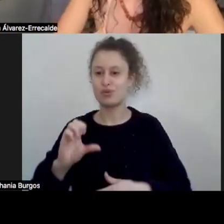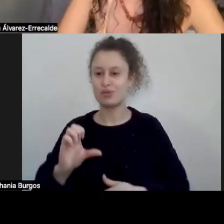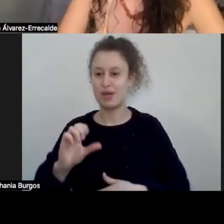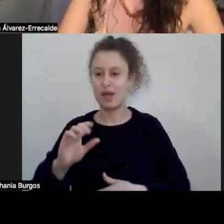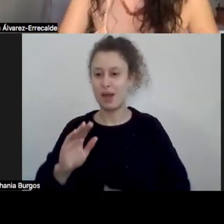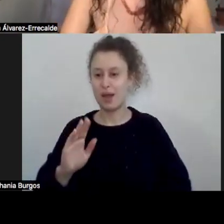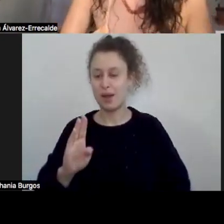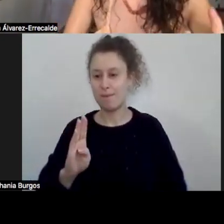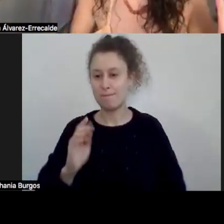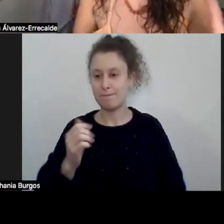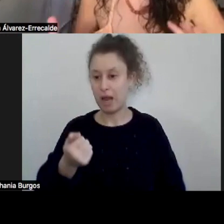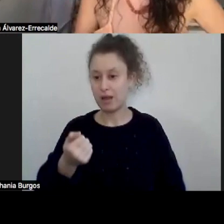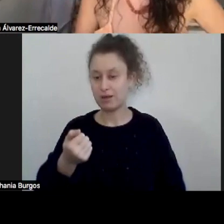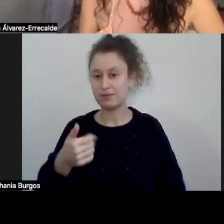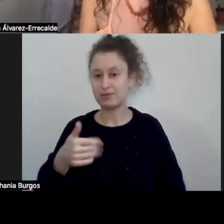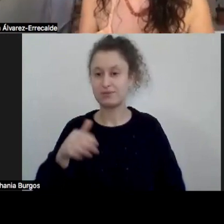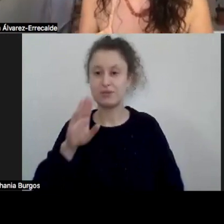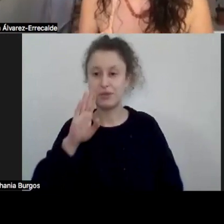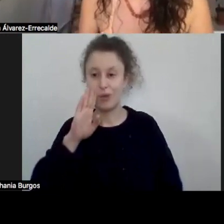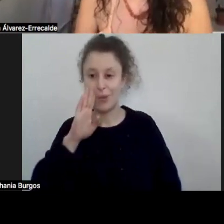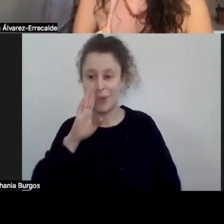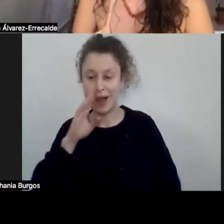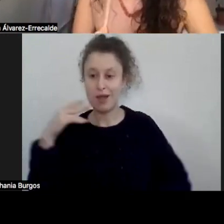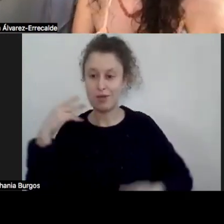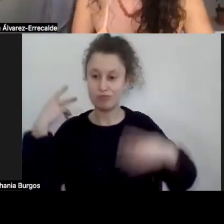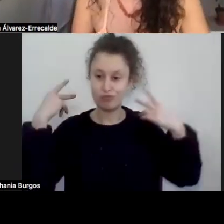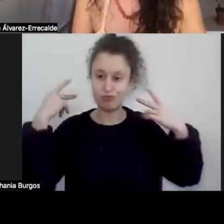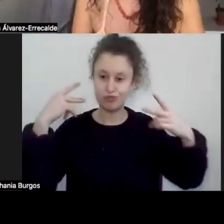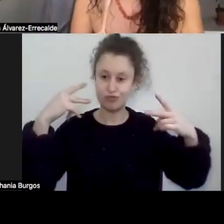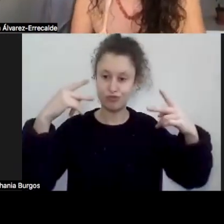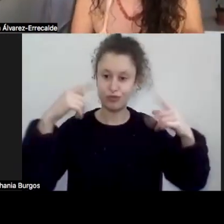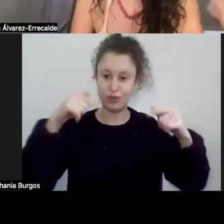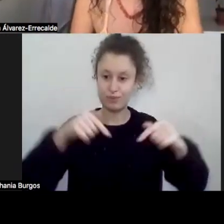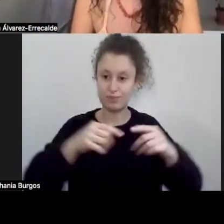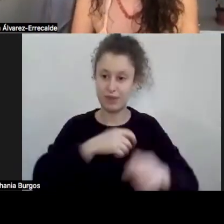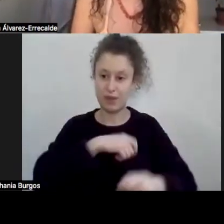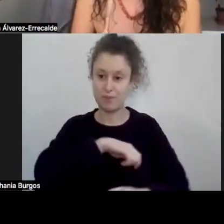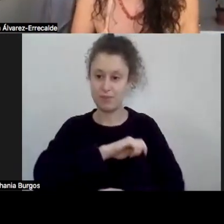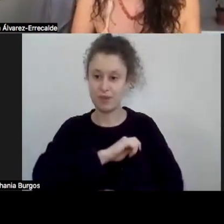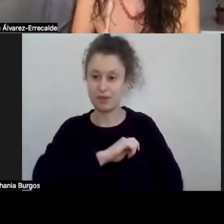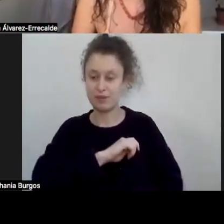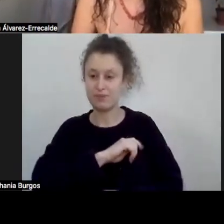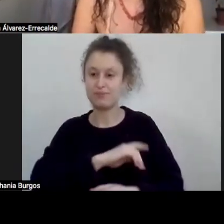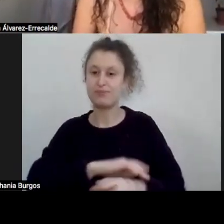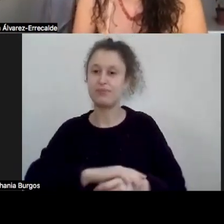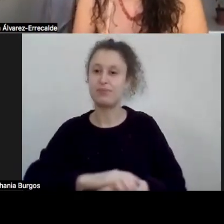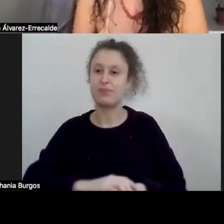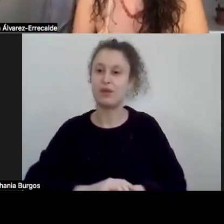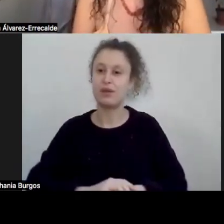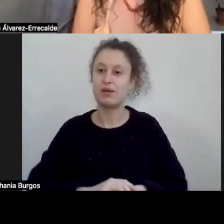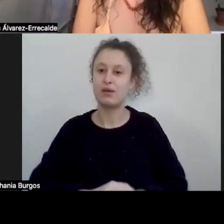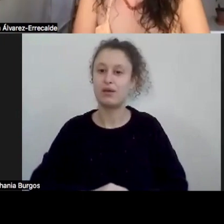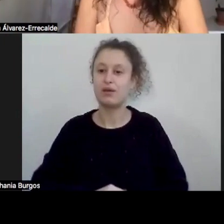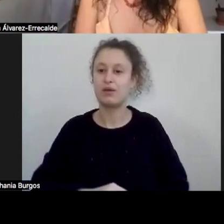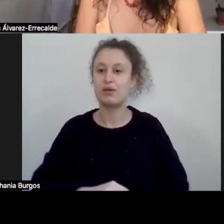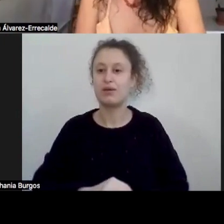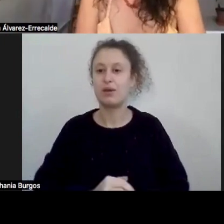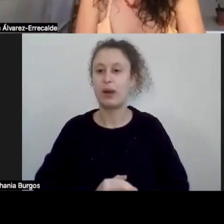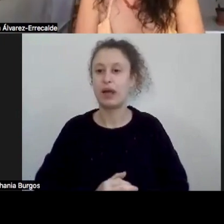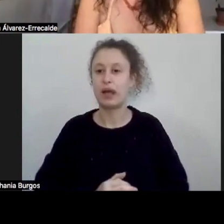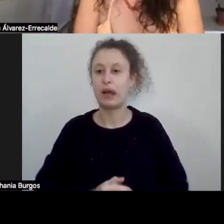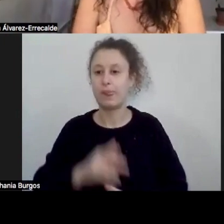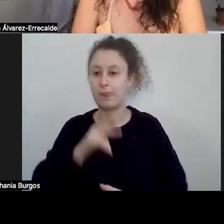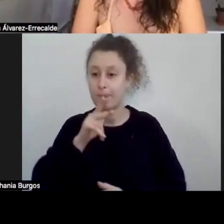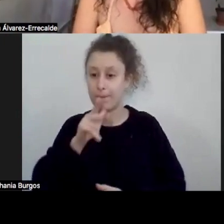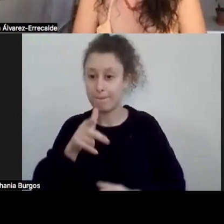que sus hijos, ella vive aquí en Cataluña, pero sus hijos también han migrado y ahora viven fuera. Y